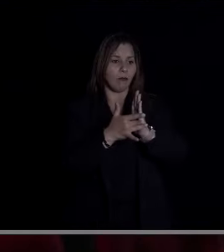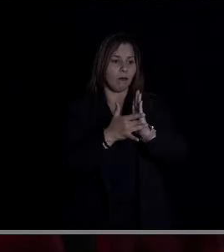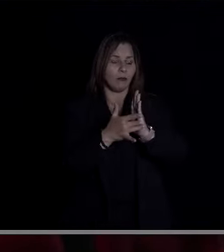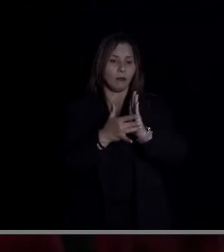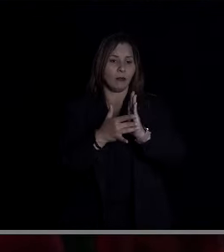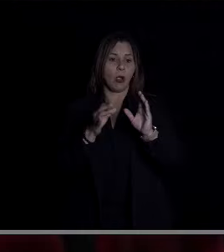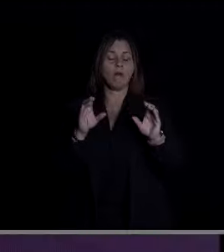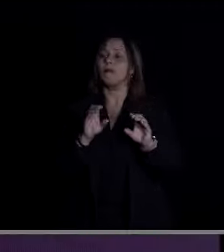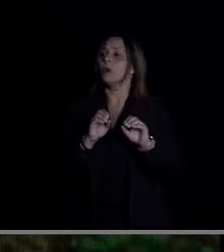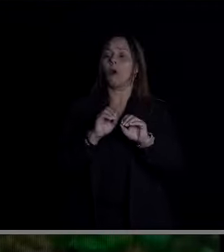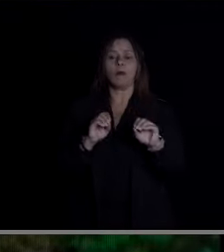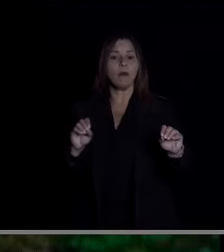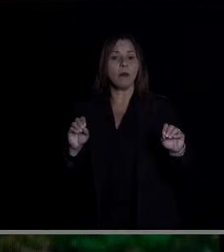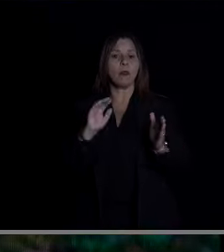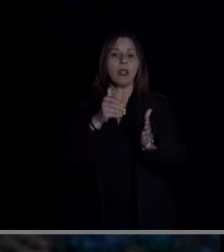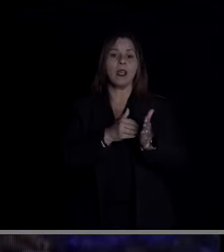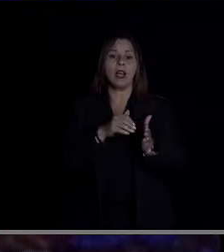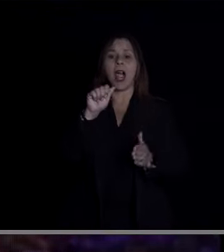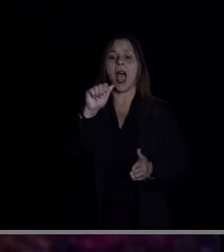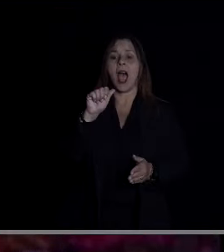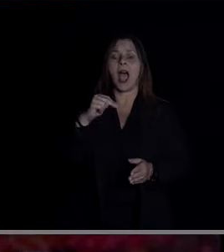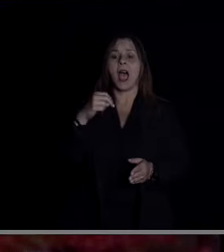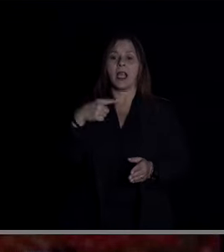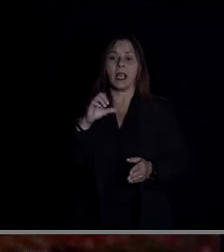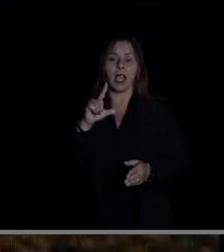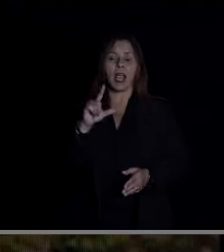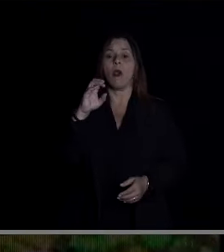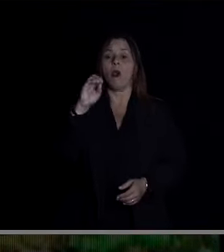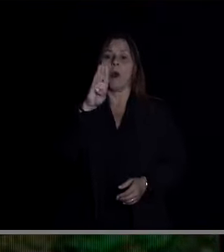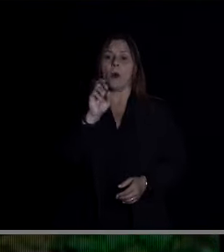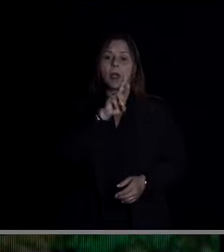Corporación del Centro de Bellas Artes Ángel O. Berríos Díaz,